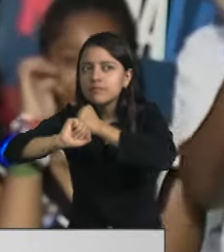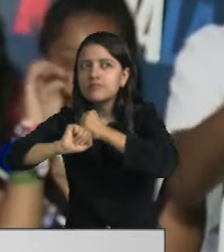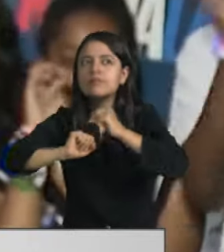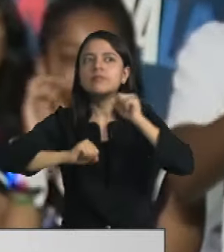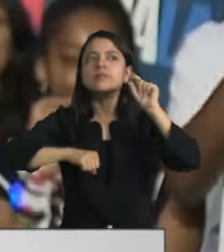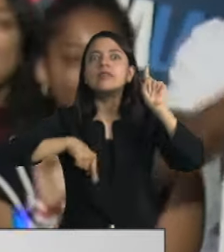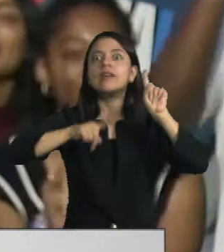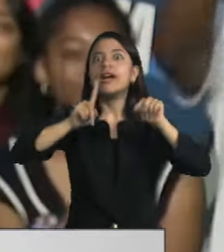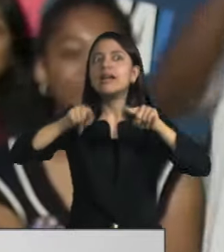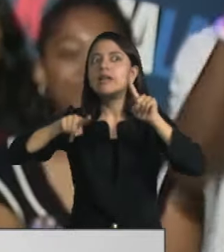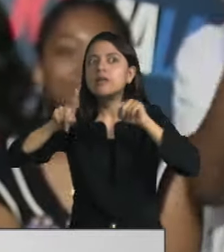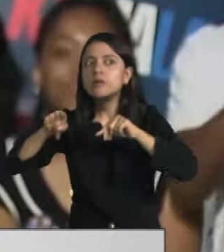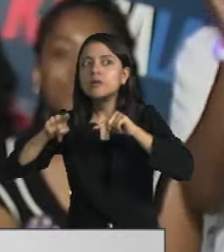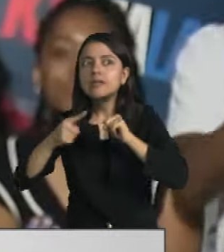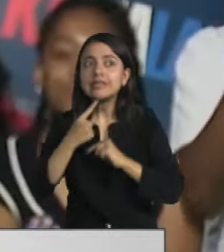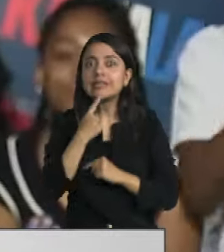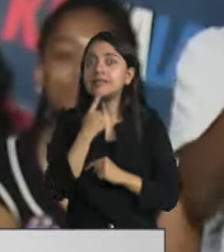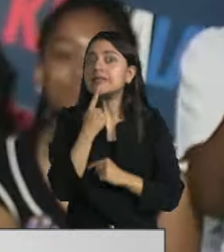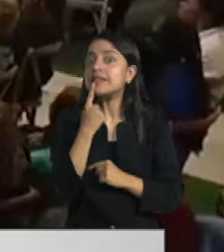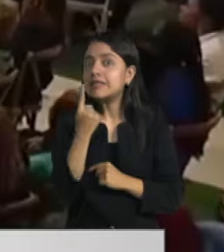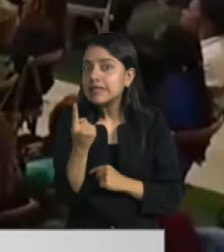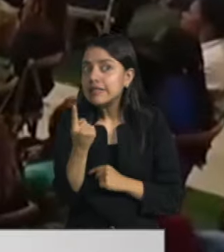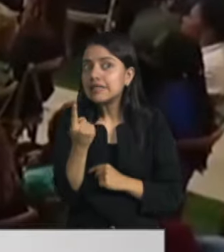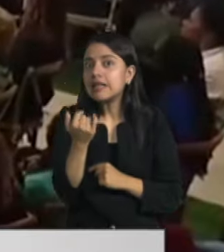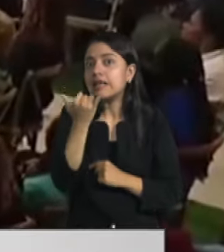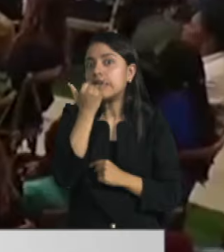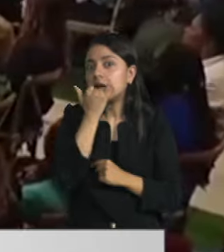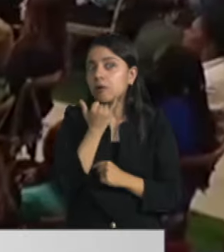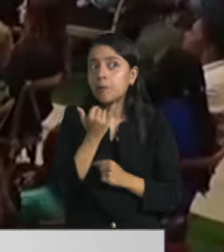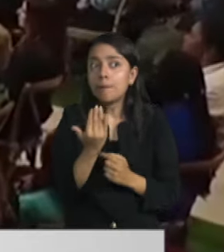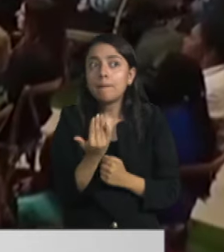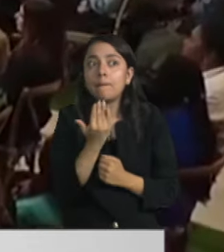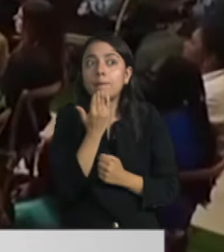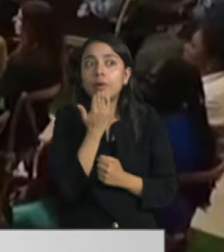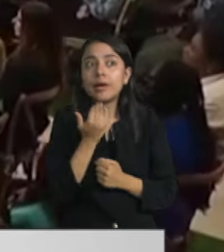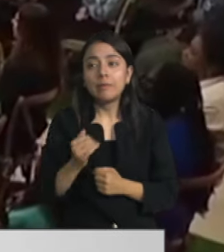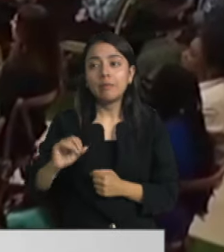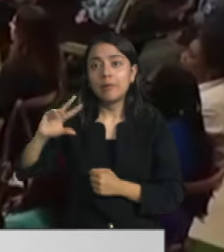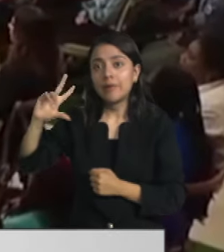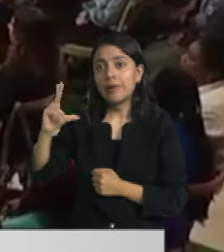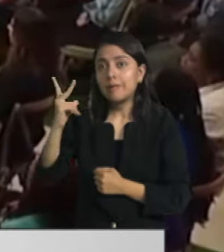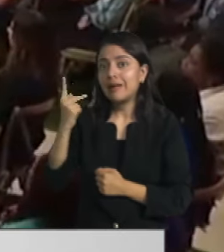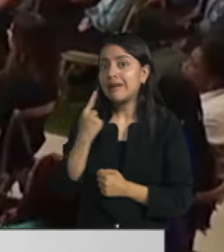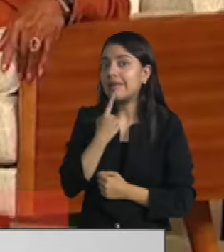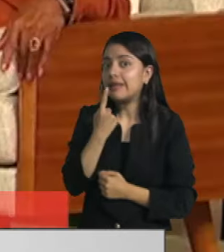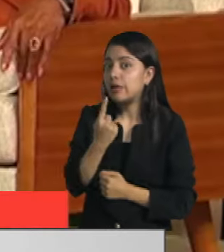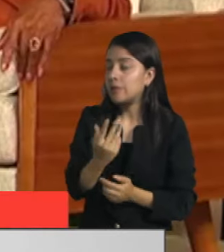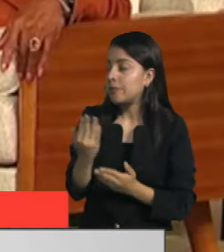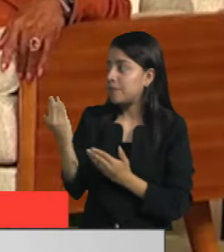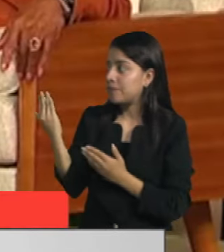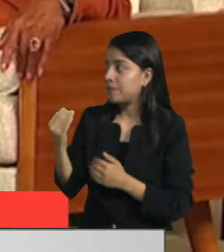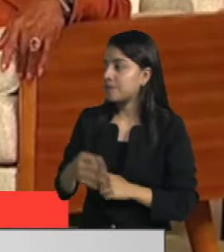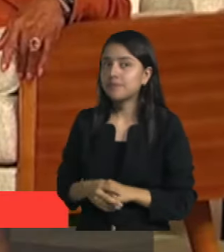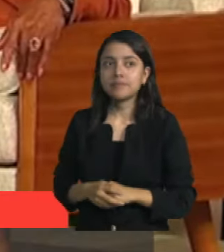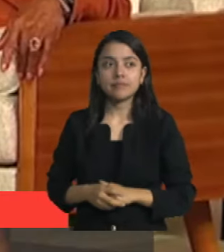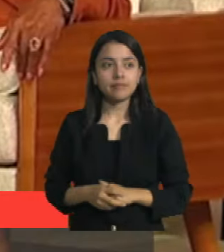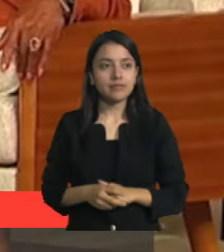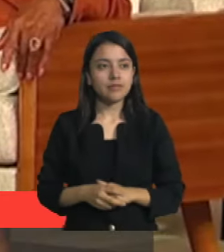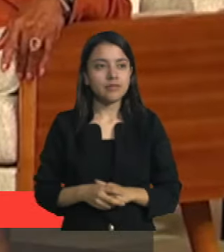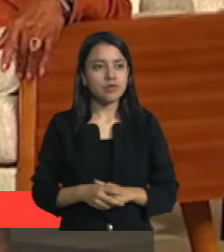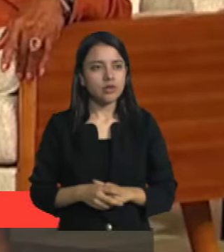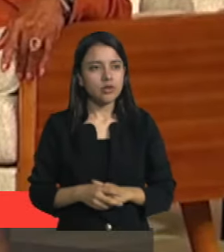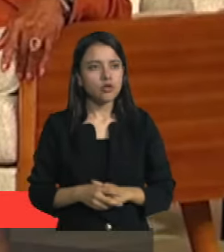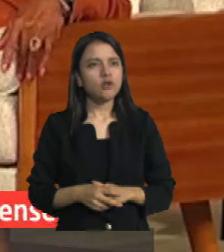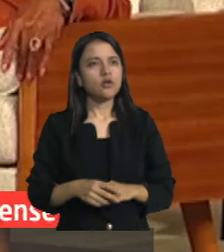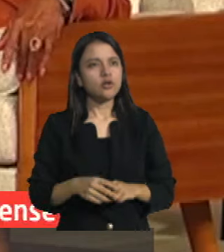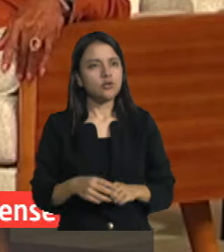veces en ese afán lo que dicen genera polémica. En este caso le pasó a la vicepresidenta Kamala Harris. I'm a gun owner. Tim